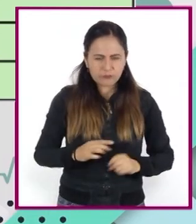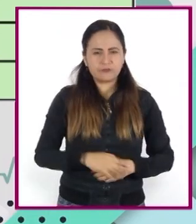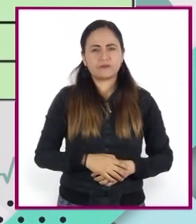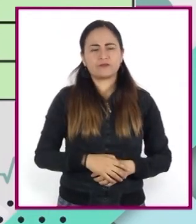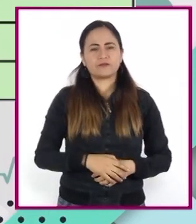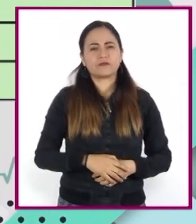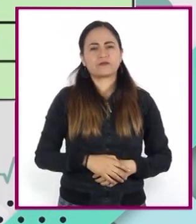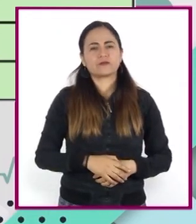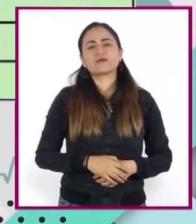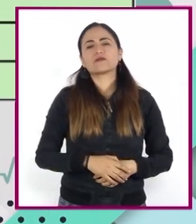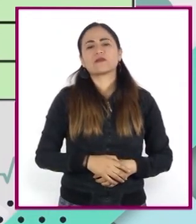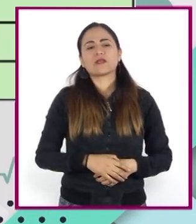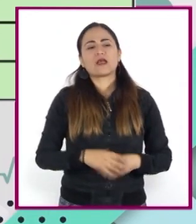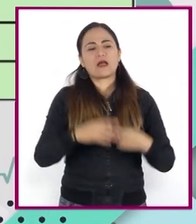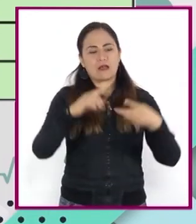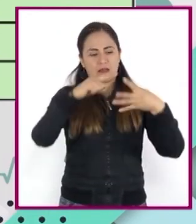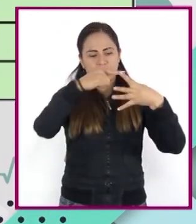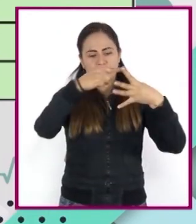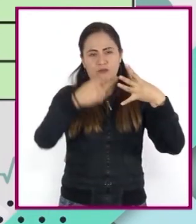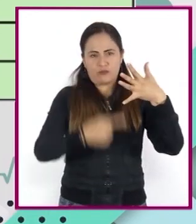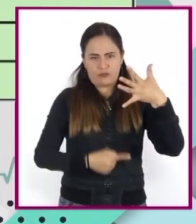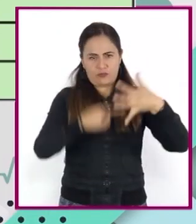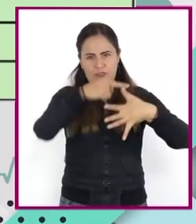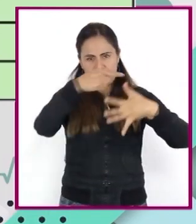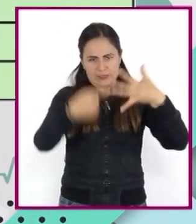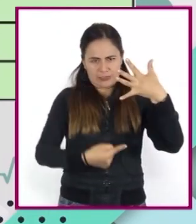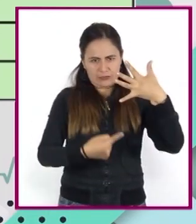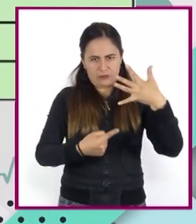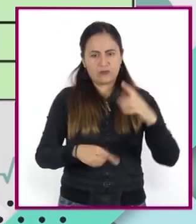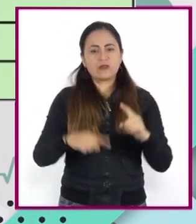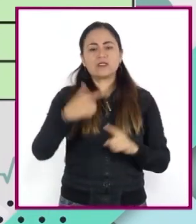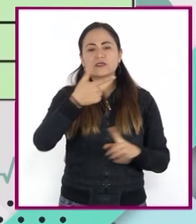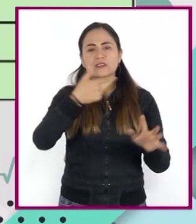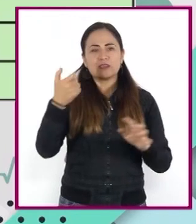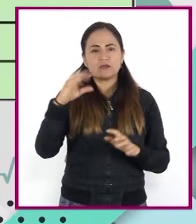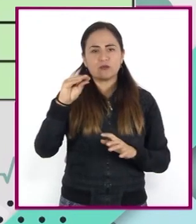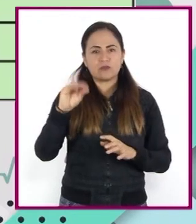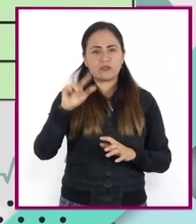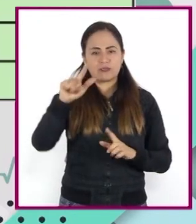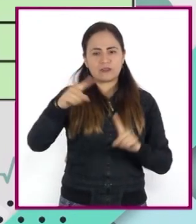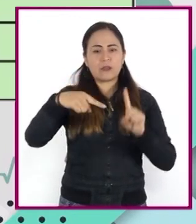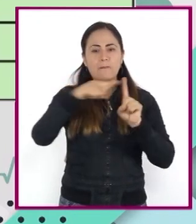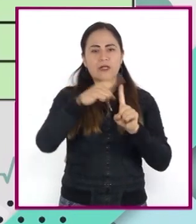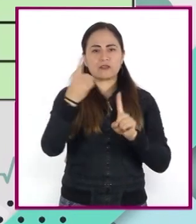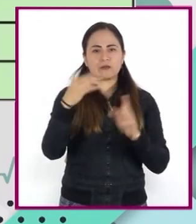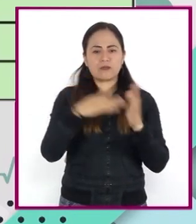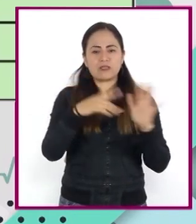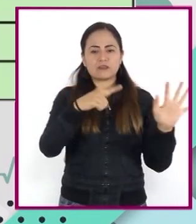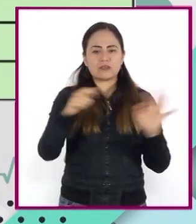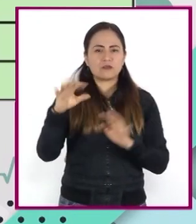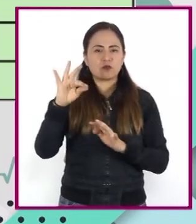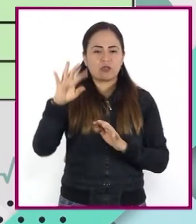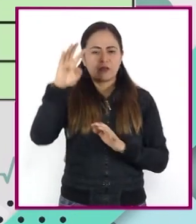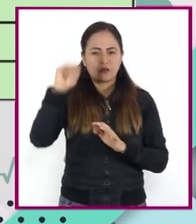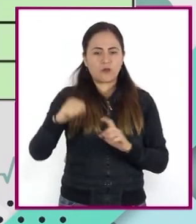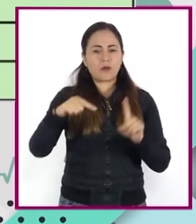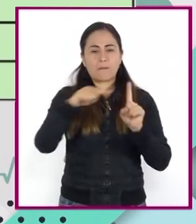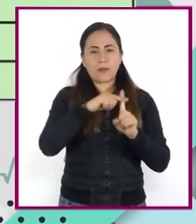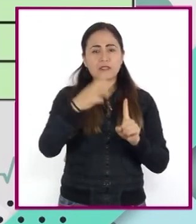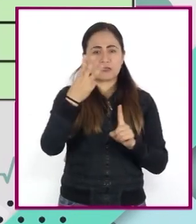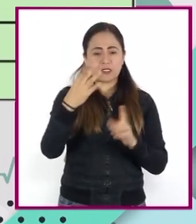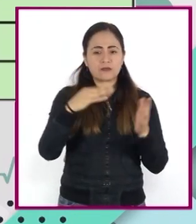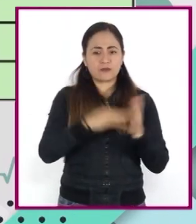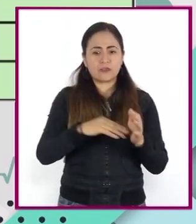que corresponden a las frecuencias absolutas, es decir, 797 más 1749,